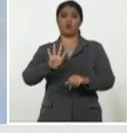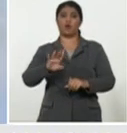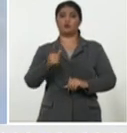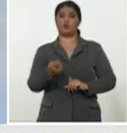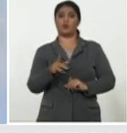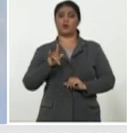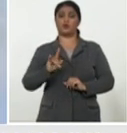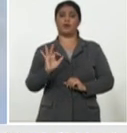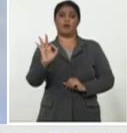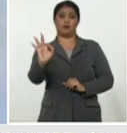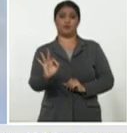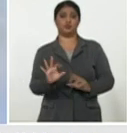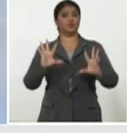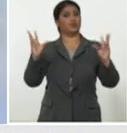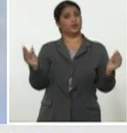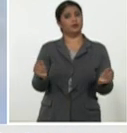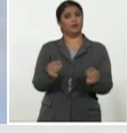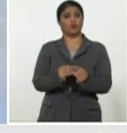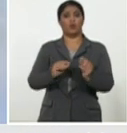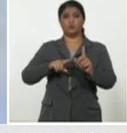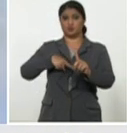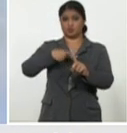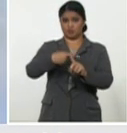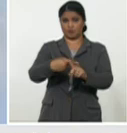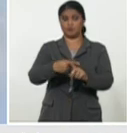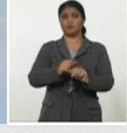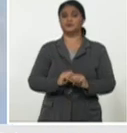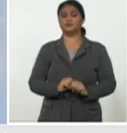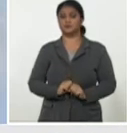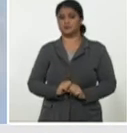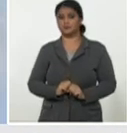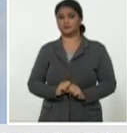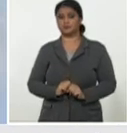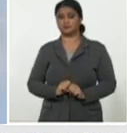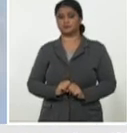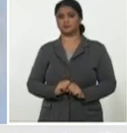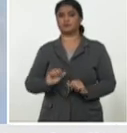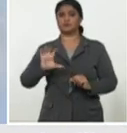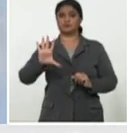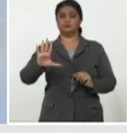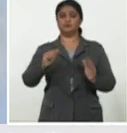todas las personas que han sido diagnosticadas,